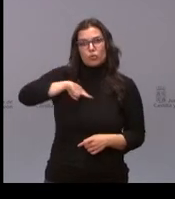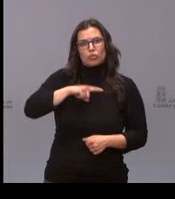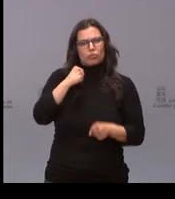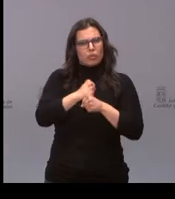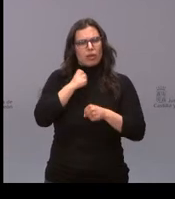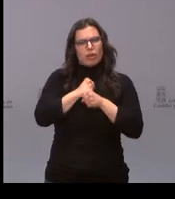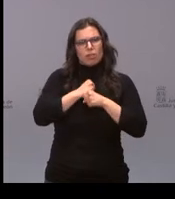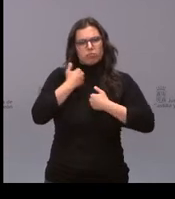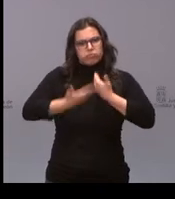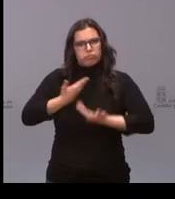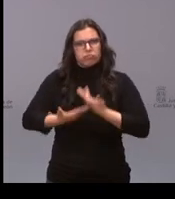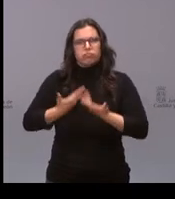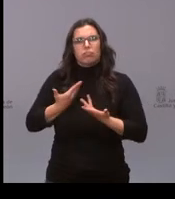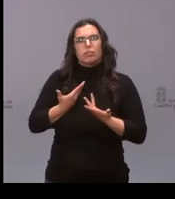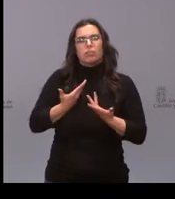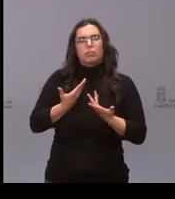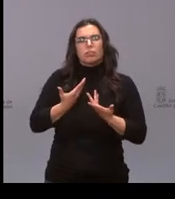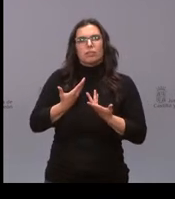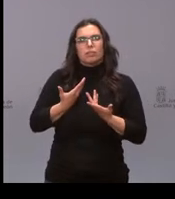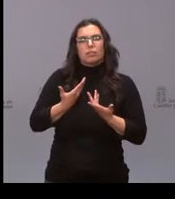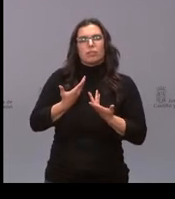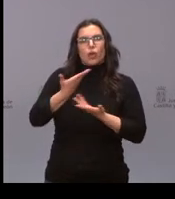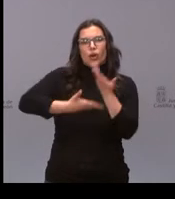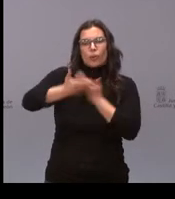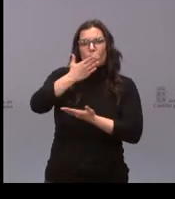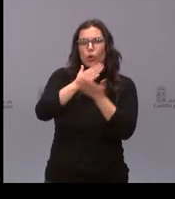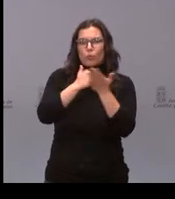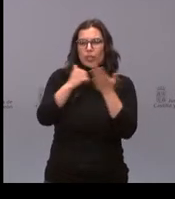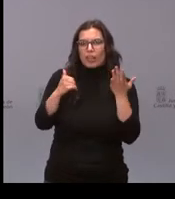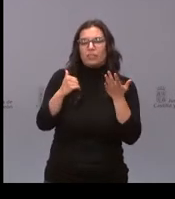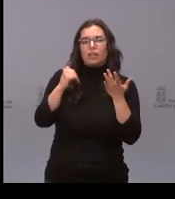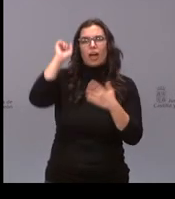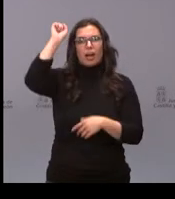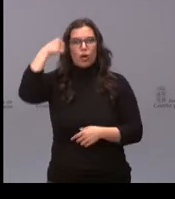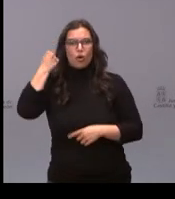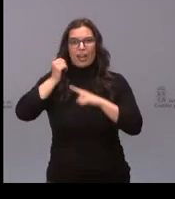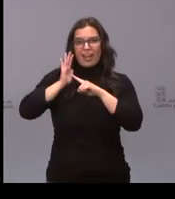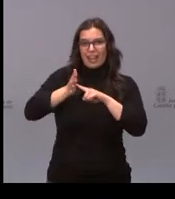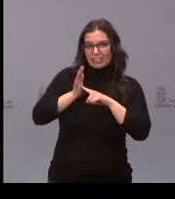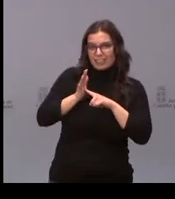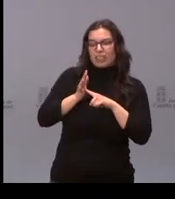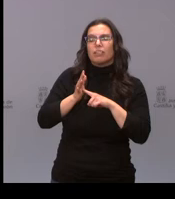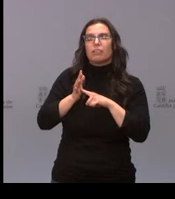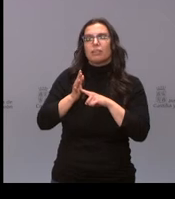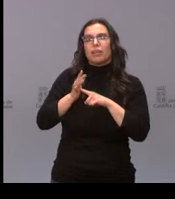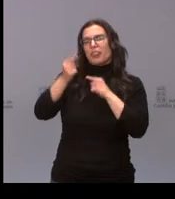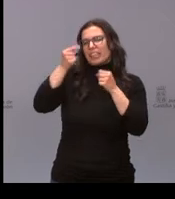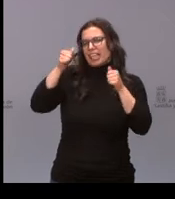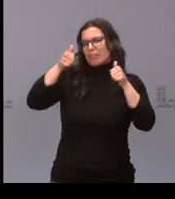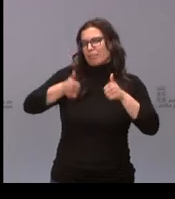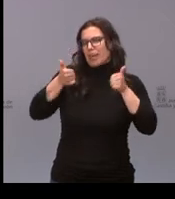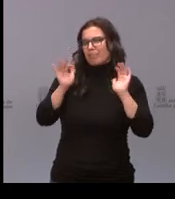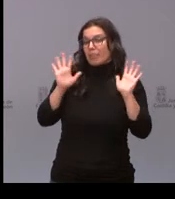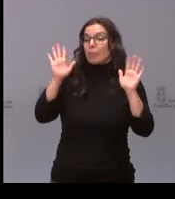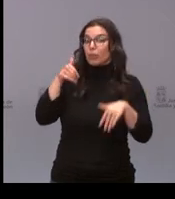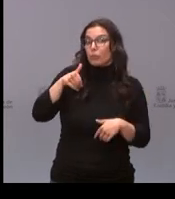trabajando con las comunidades autónomas de Aragón y de Castilla-La Mancha. Sin entrar en más detalles, decir que el